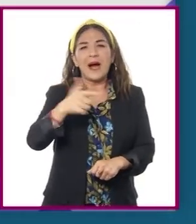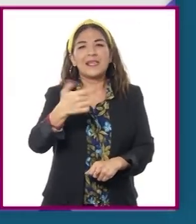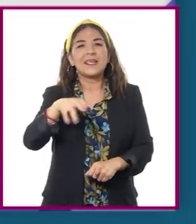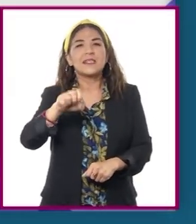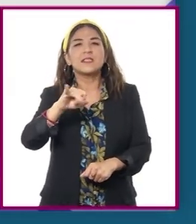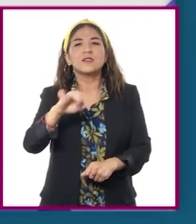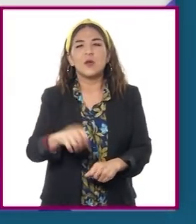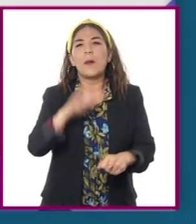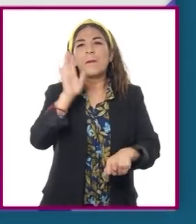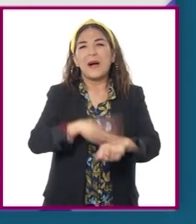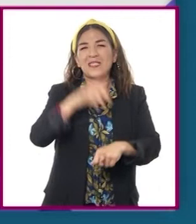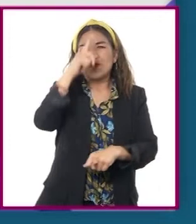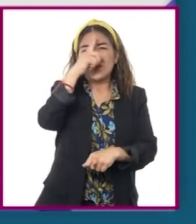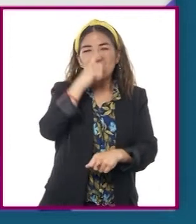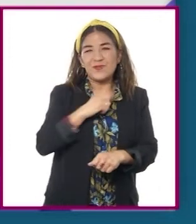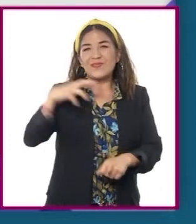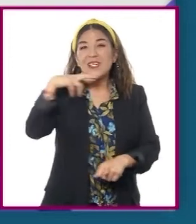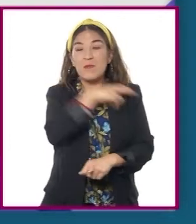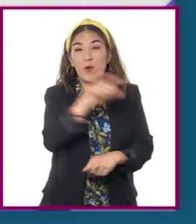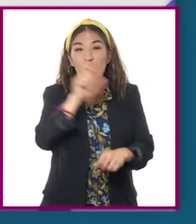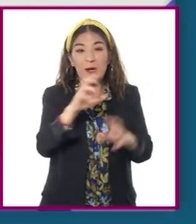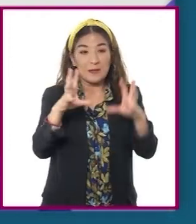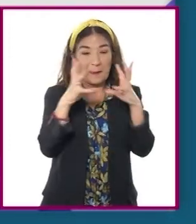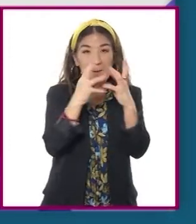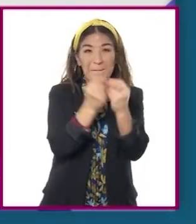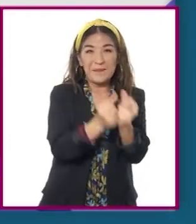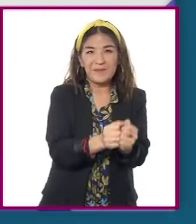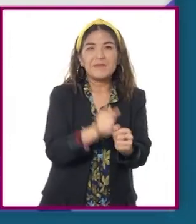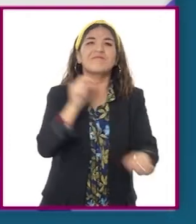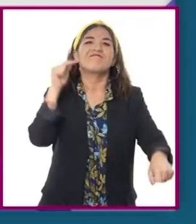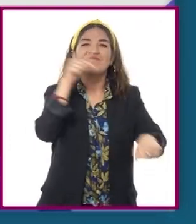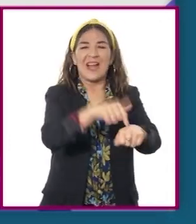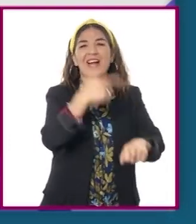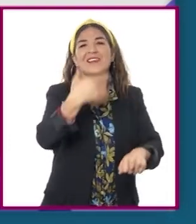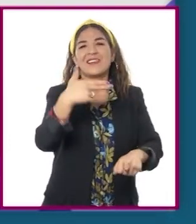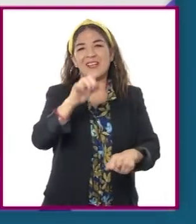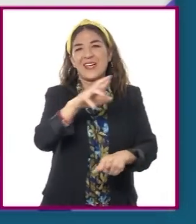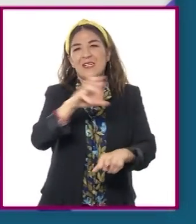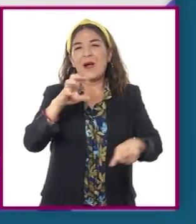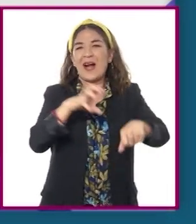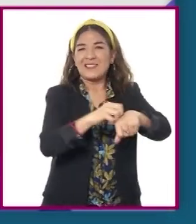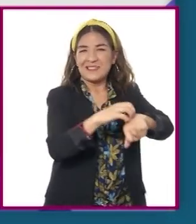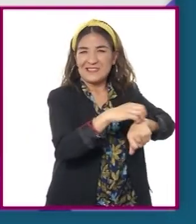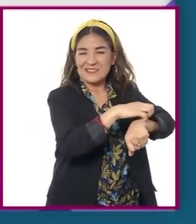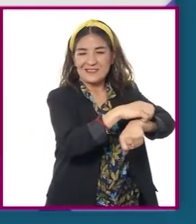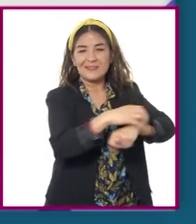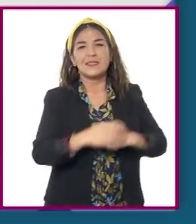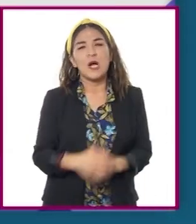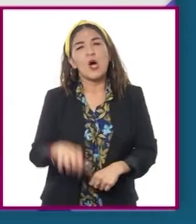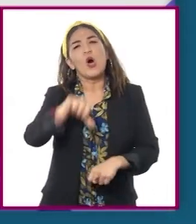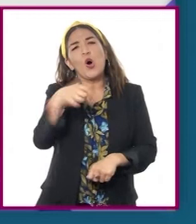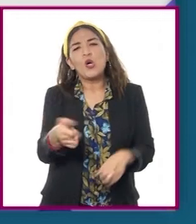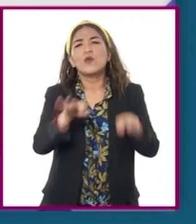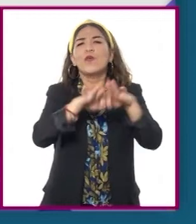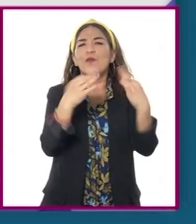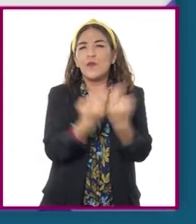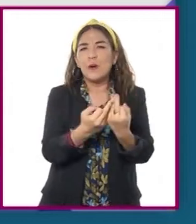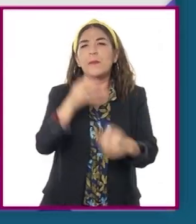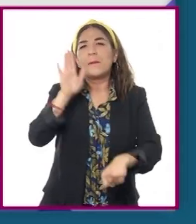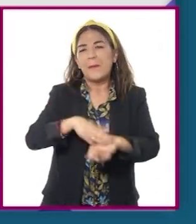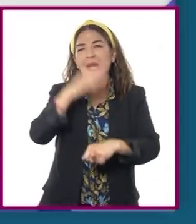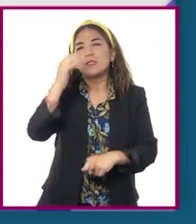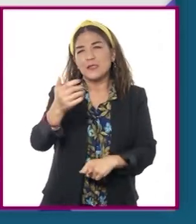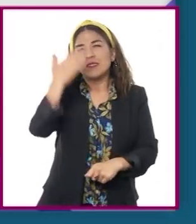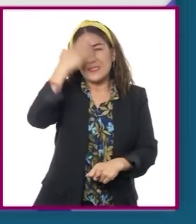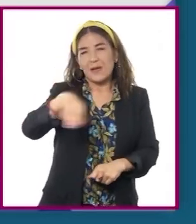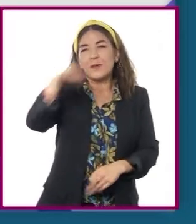primero por ser más reactivo que cuando se agote atacará al hierro. También es la base de una de las formas más conocidas de